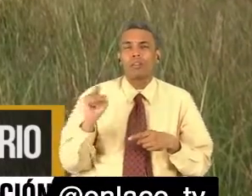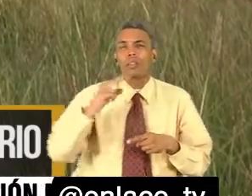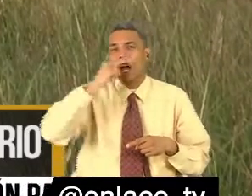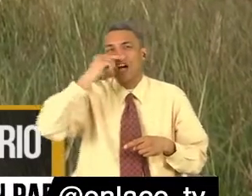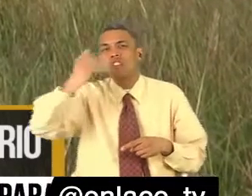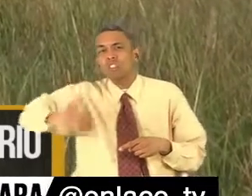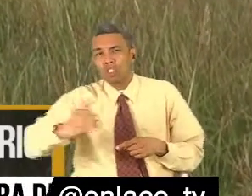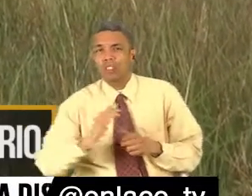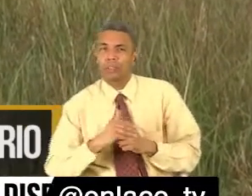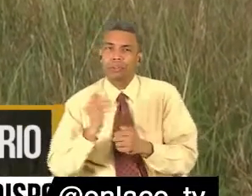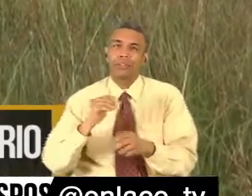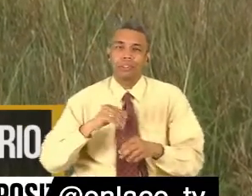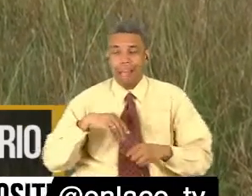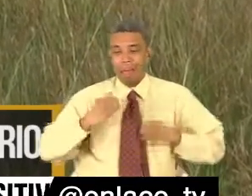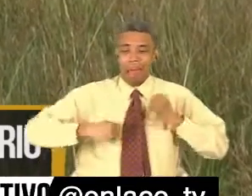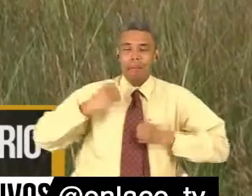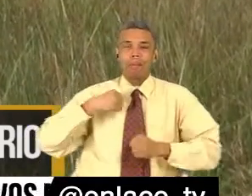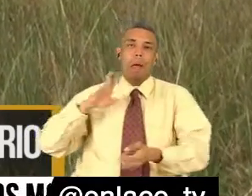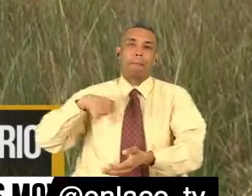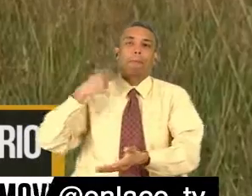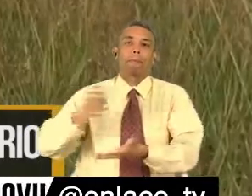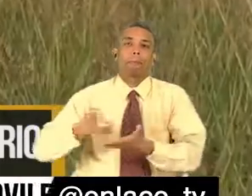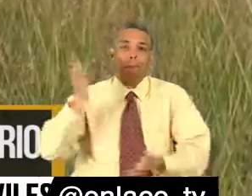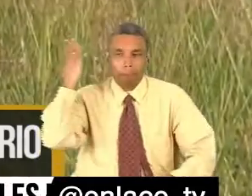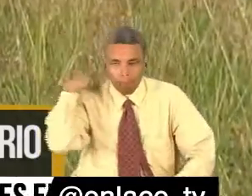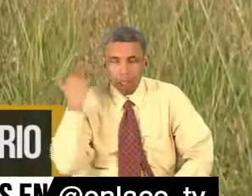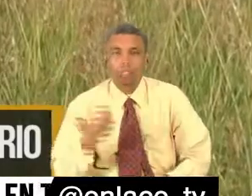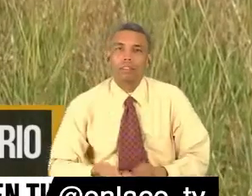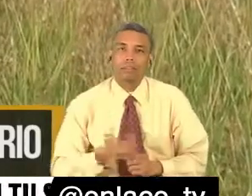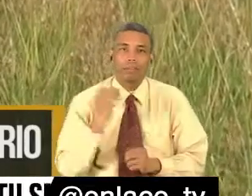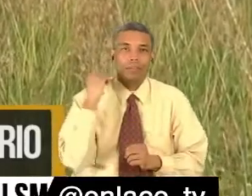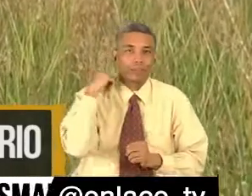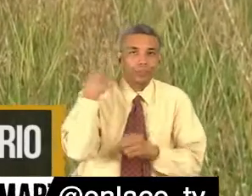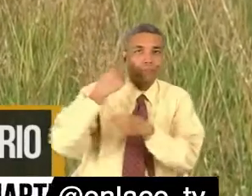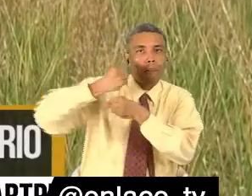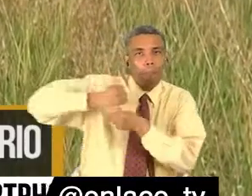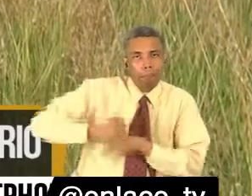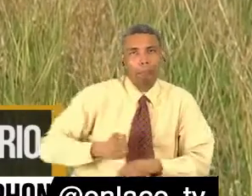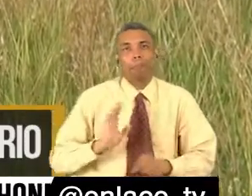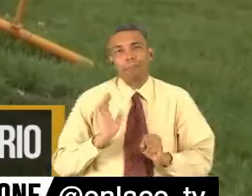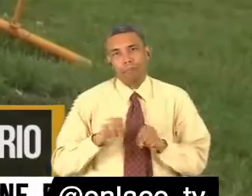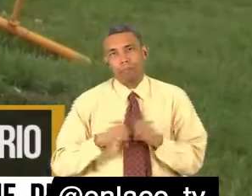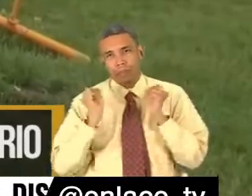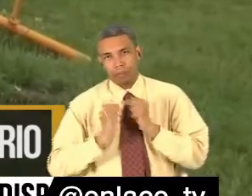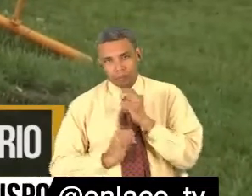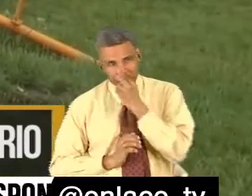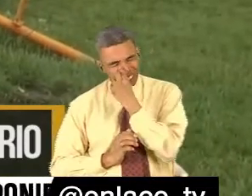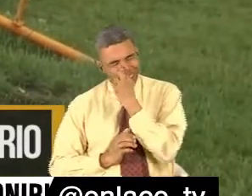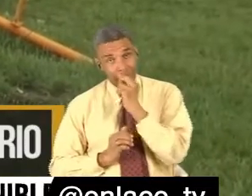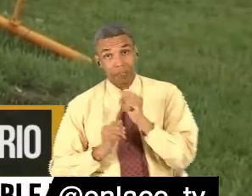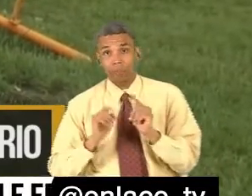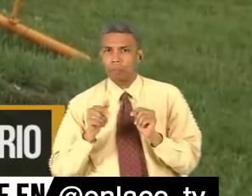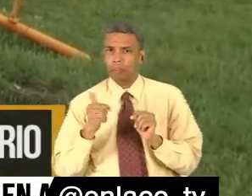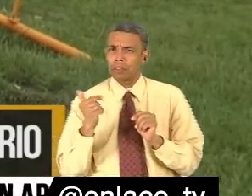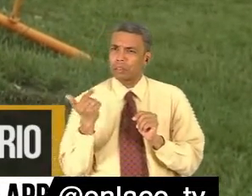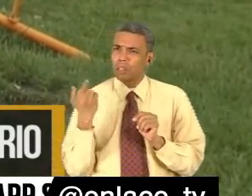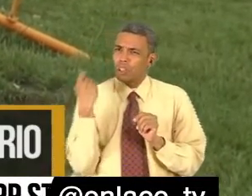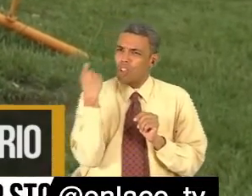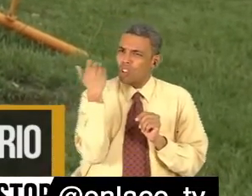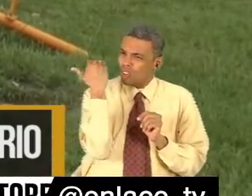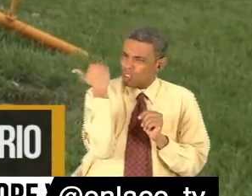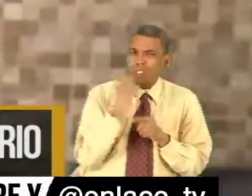X, como de 2 metros y medio, yo creo. Y como está al lado de una medio selva allá en el barrio, pues monte con